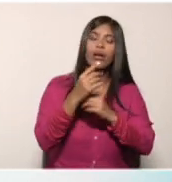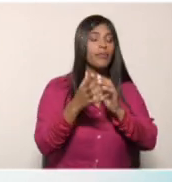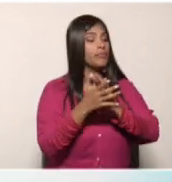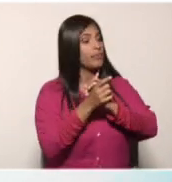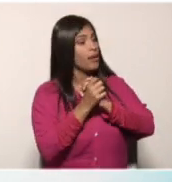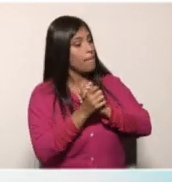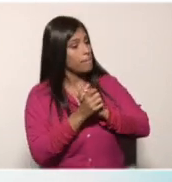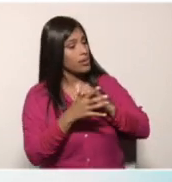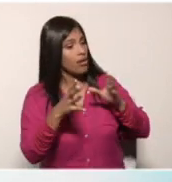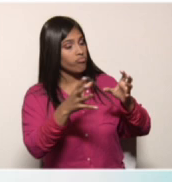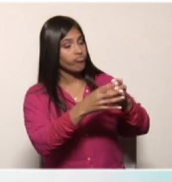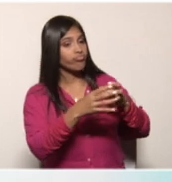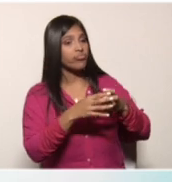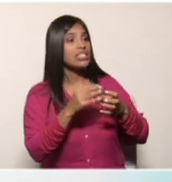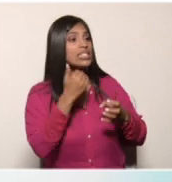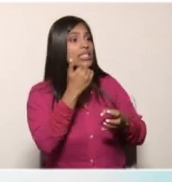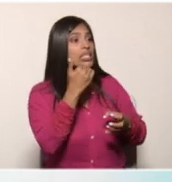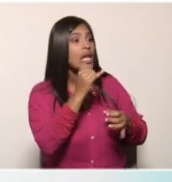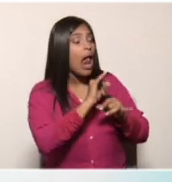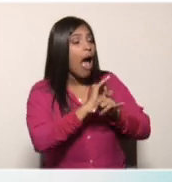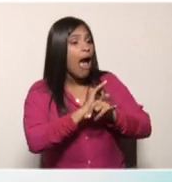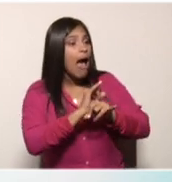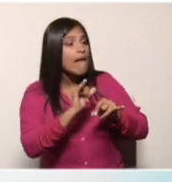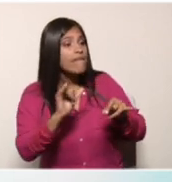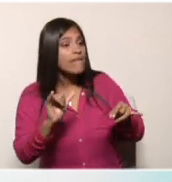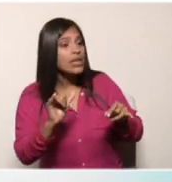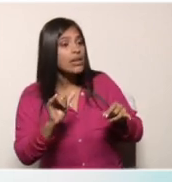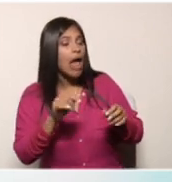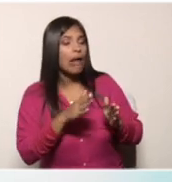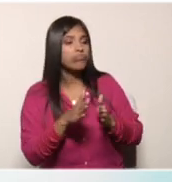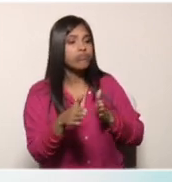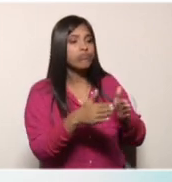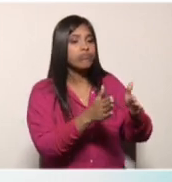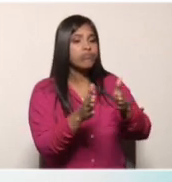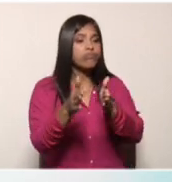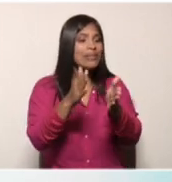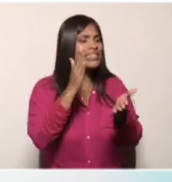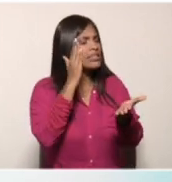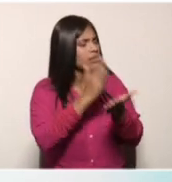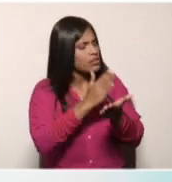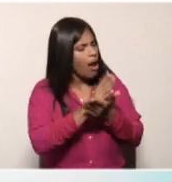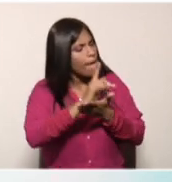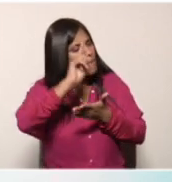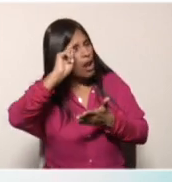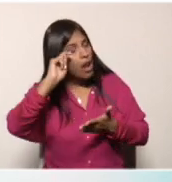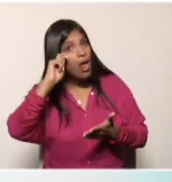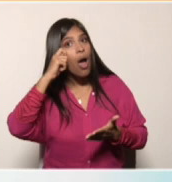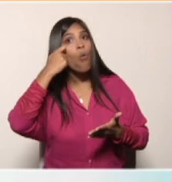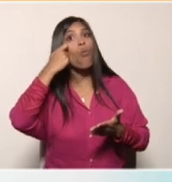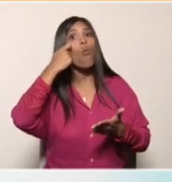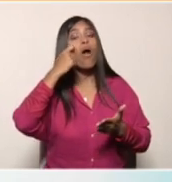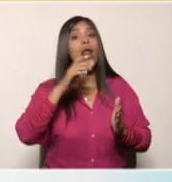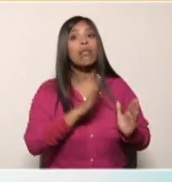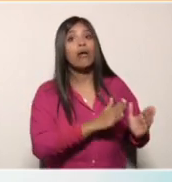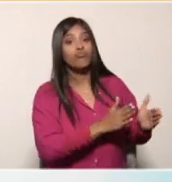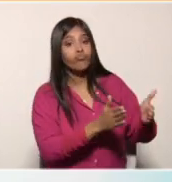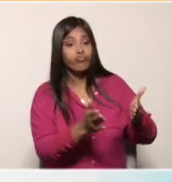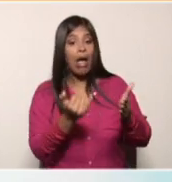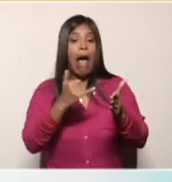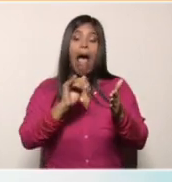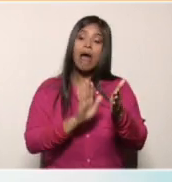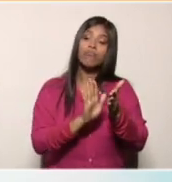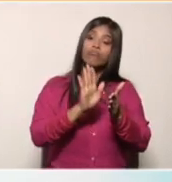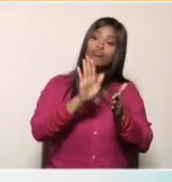Amigas mías, ya están llegando al final de este trayecto. Siempre deben recordar que en nuestro camino hay